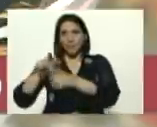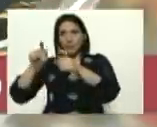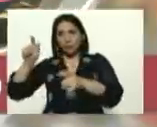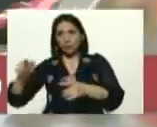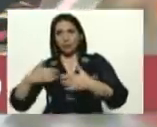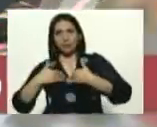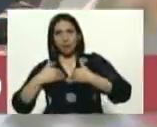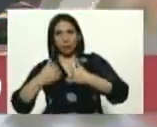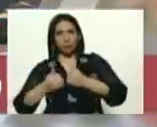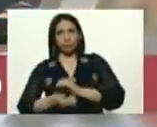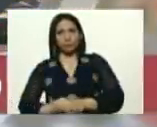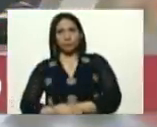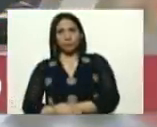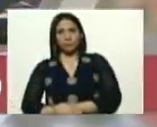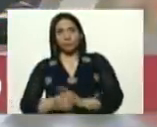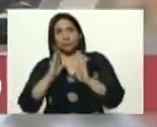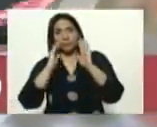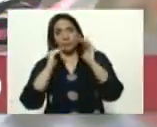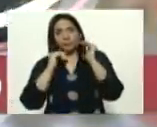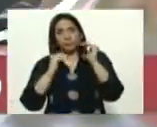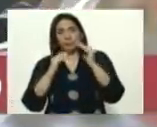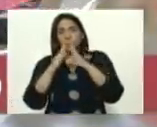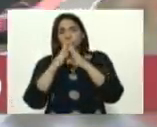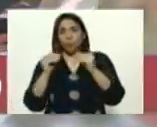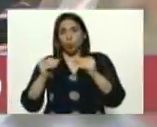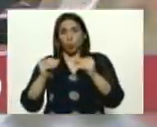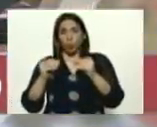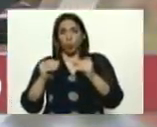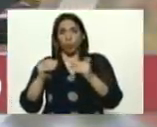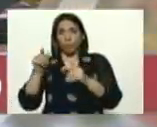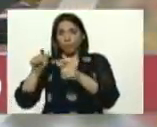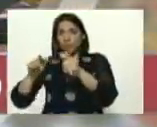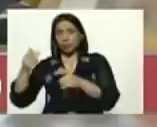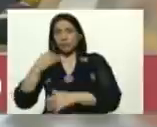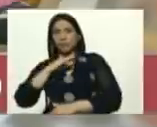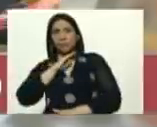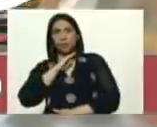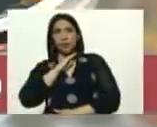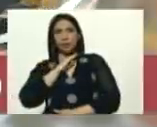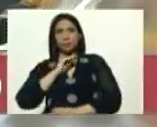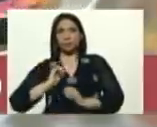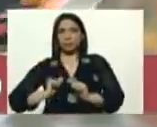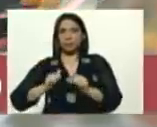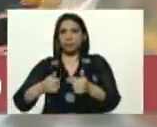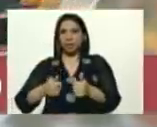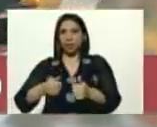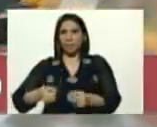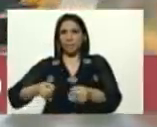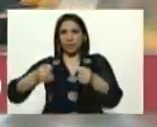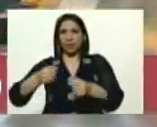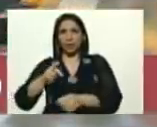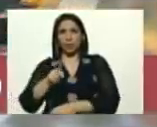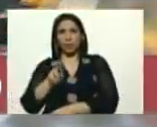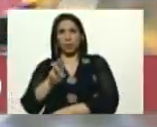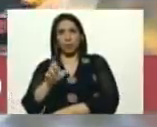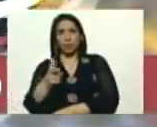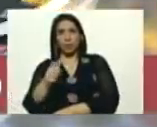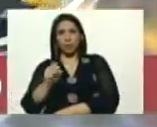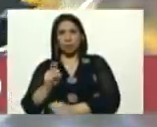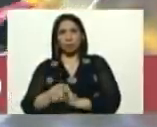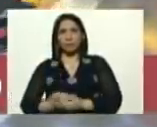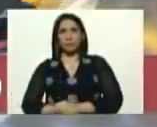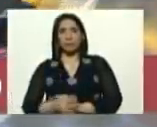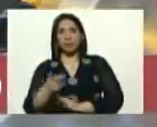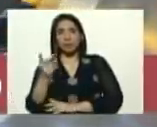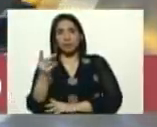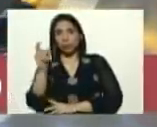que ha estado atendiendo todos estos casos que se han originado en el foco del mercado de las pulgas. El